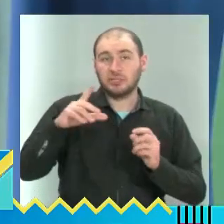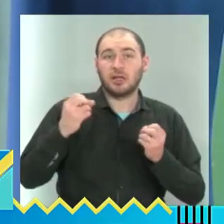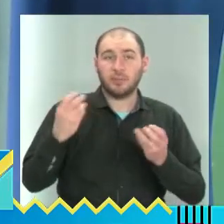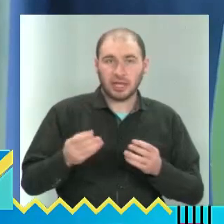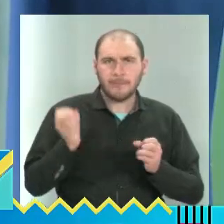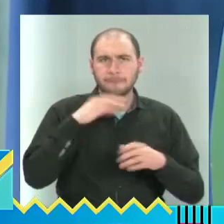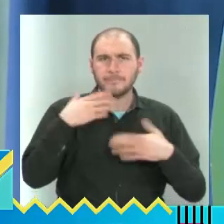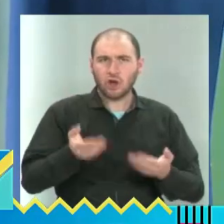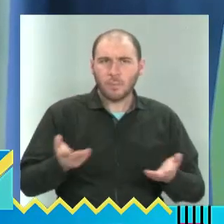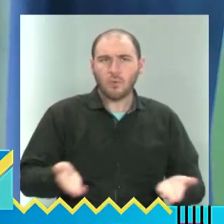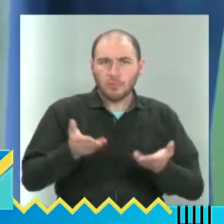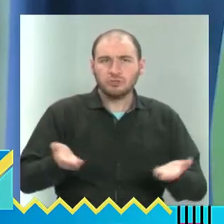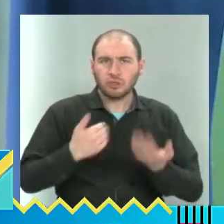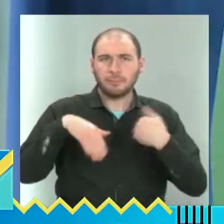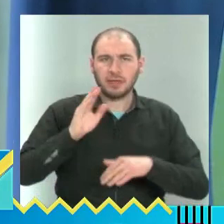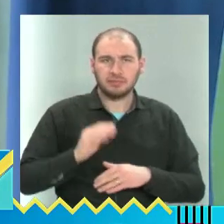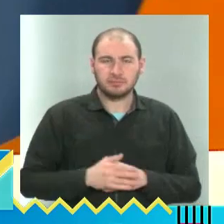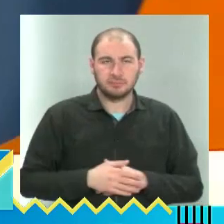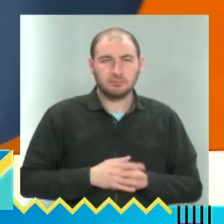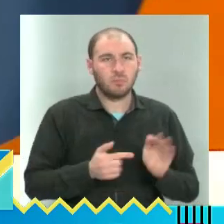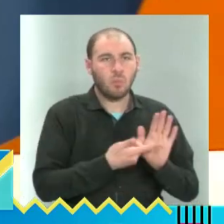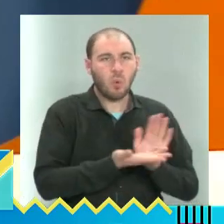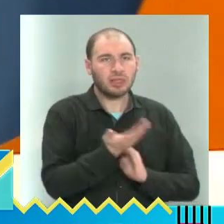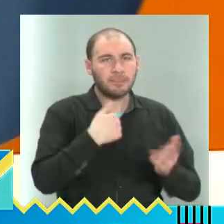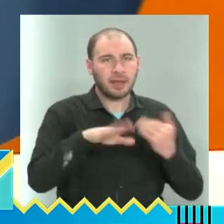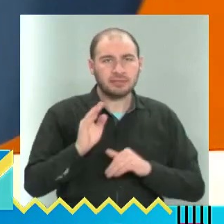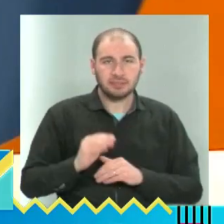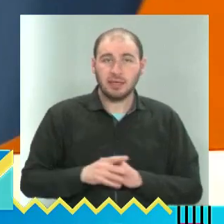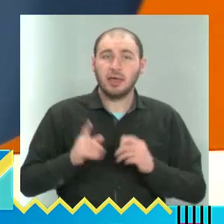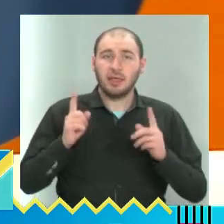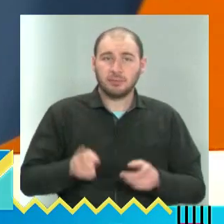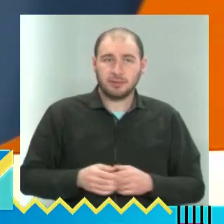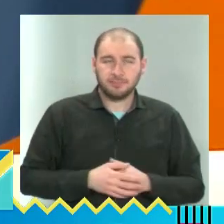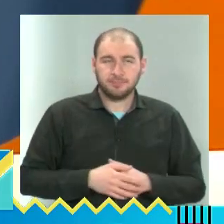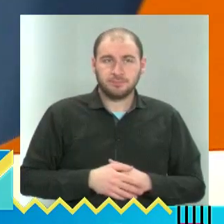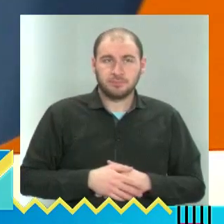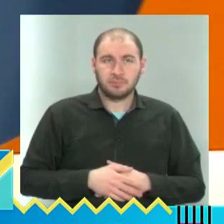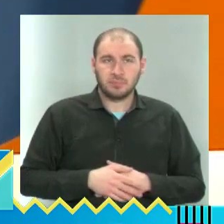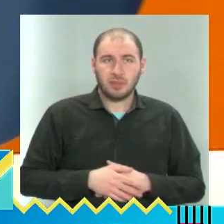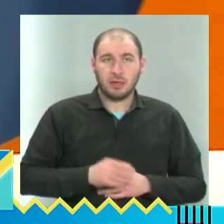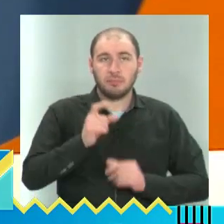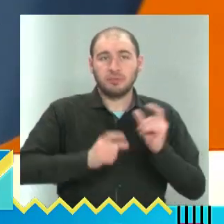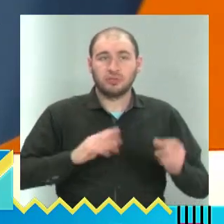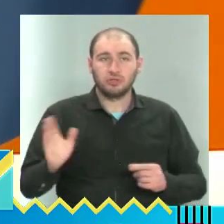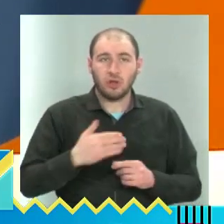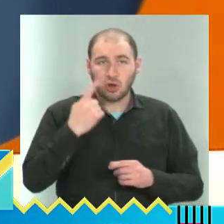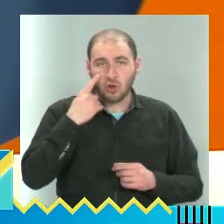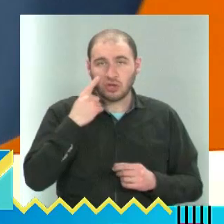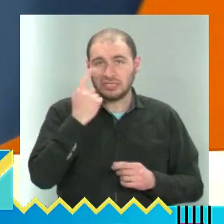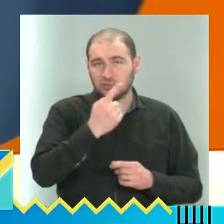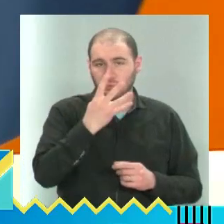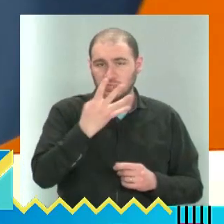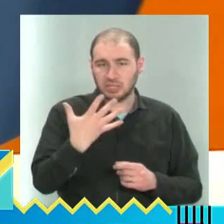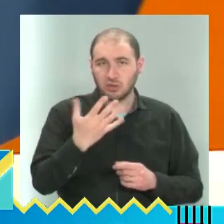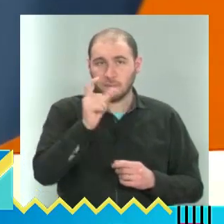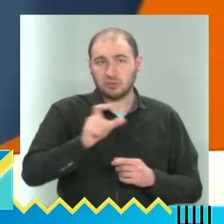que va mejorando la promoción. Se visibiliza más. Lo ideal sería que toda la población conociera el 145, que toda